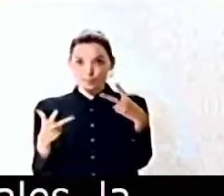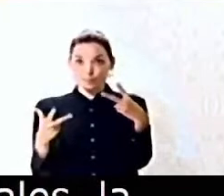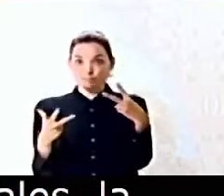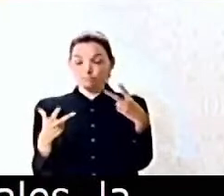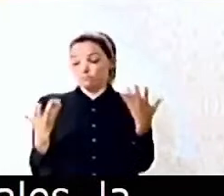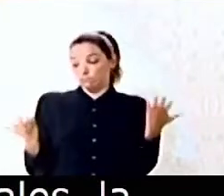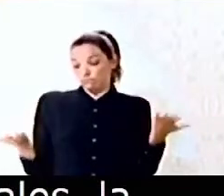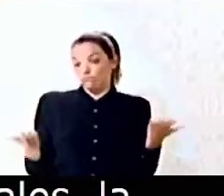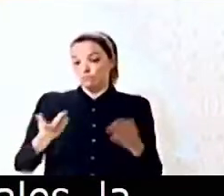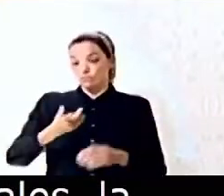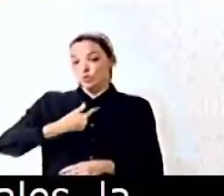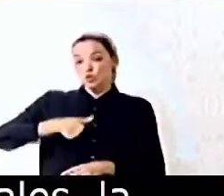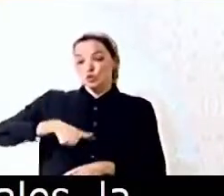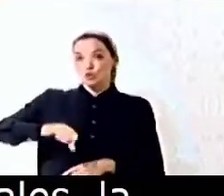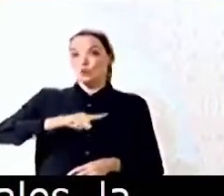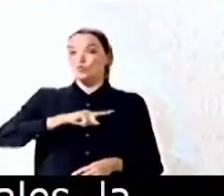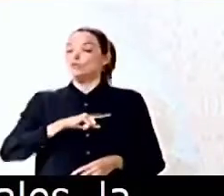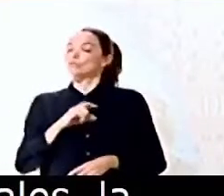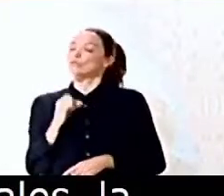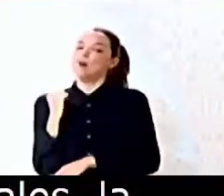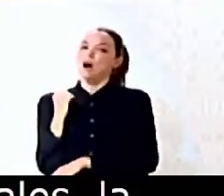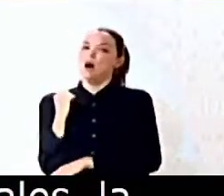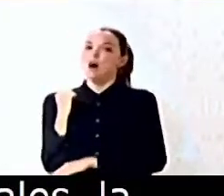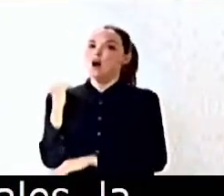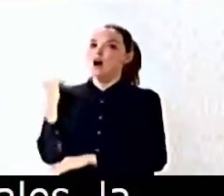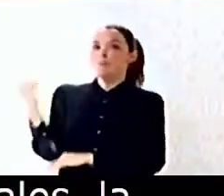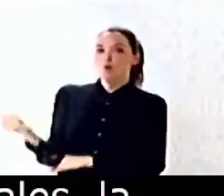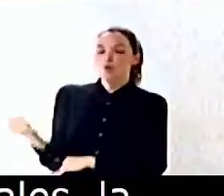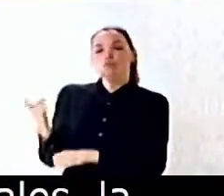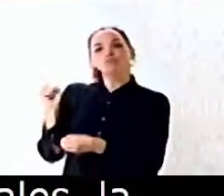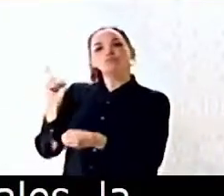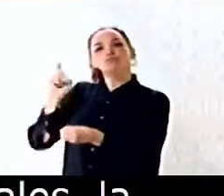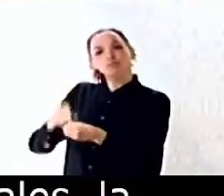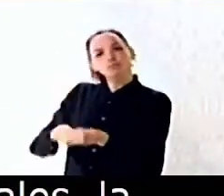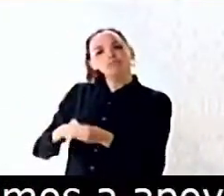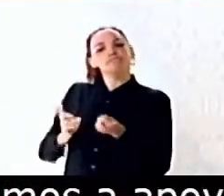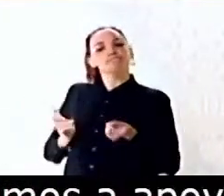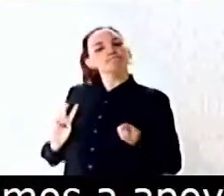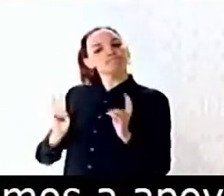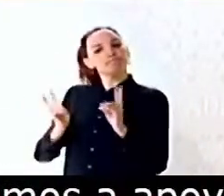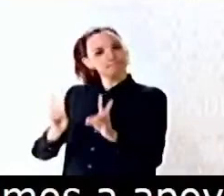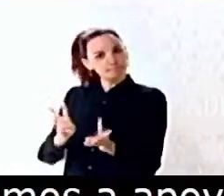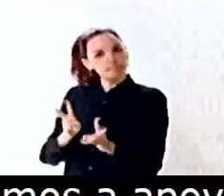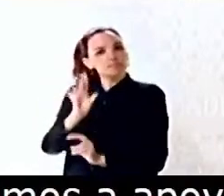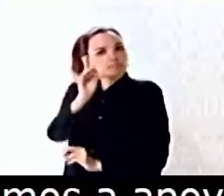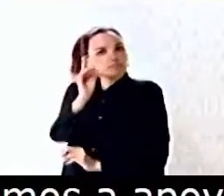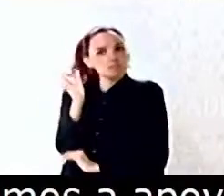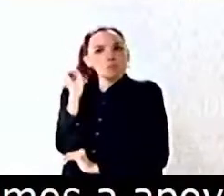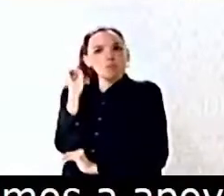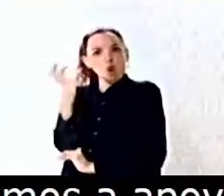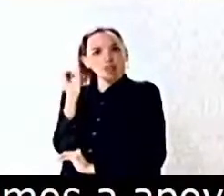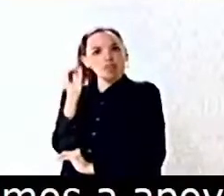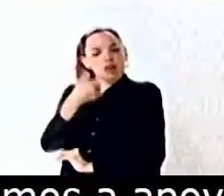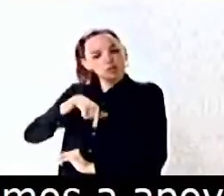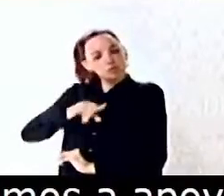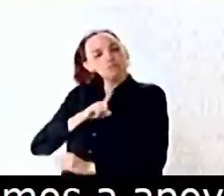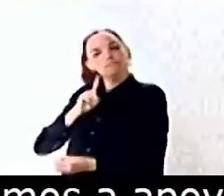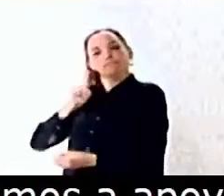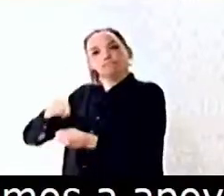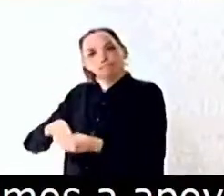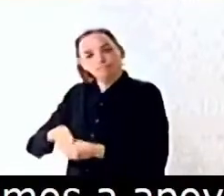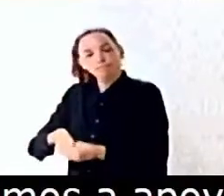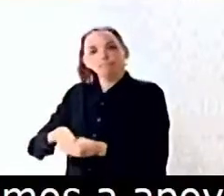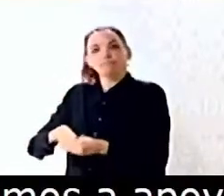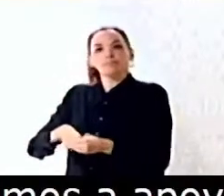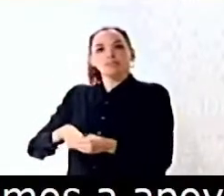que nosotros vamos a apoyar y vamos a participar activamente en el seno de la ponencia, en el seno de la Comisión